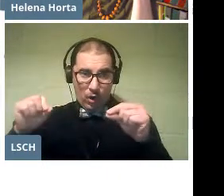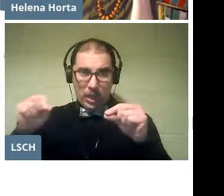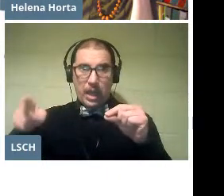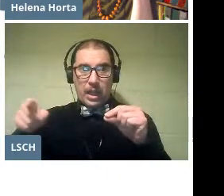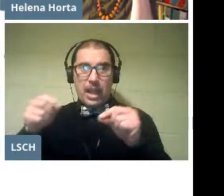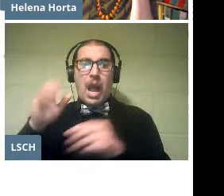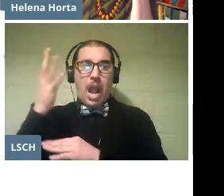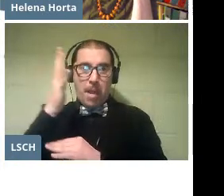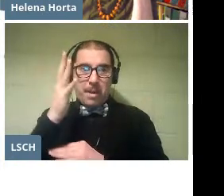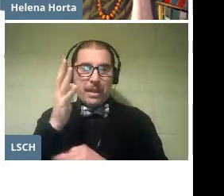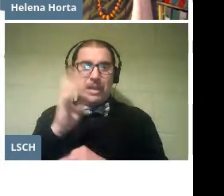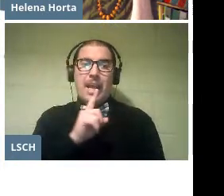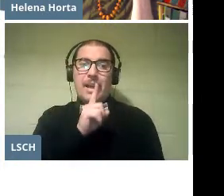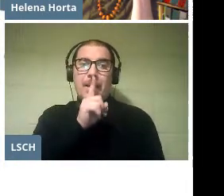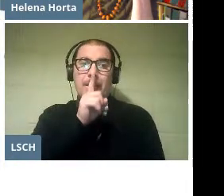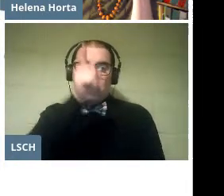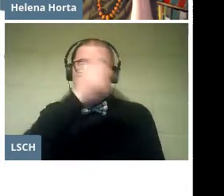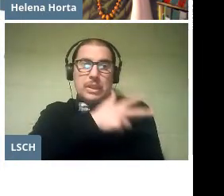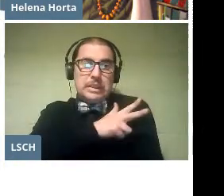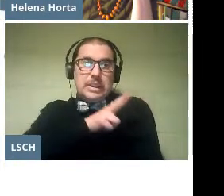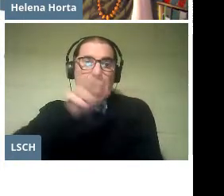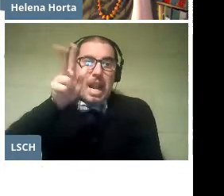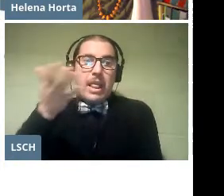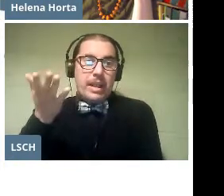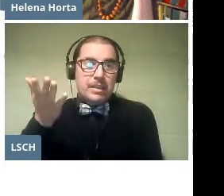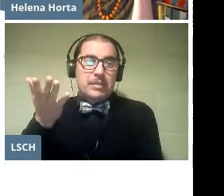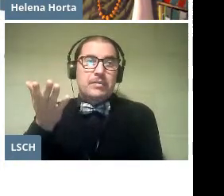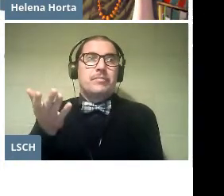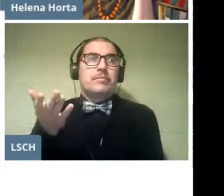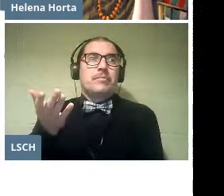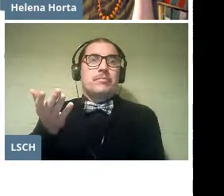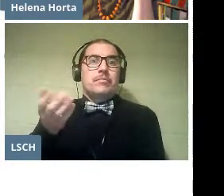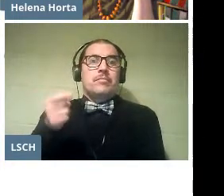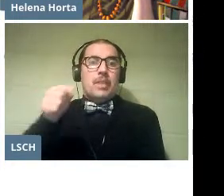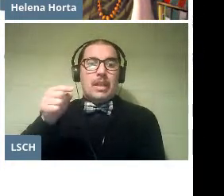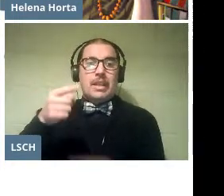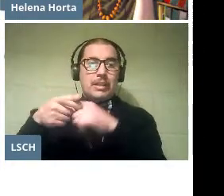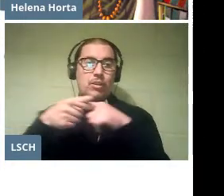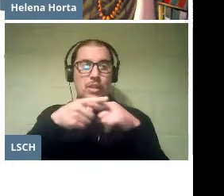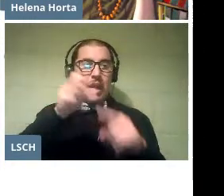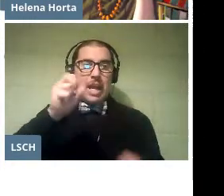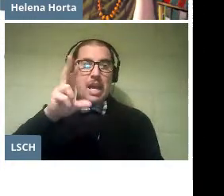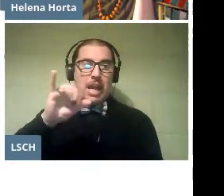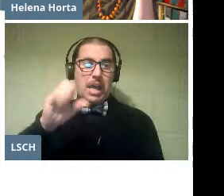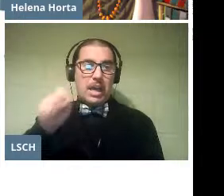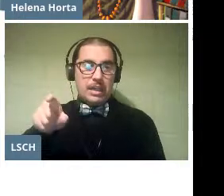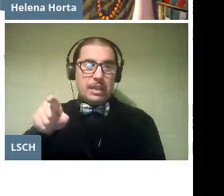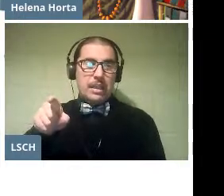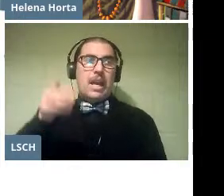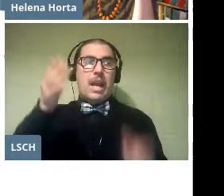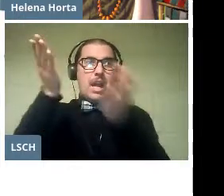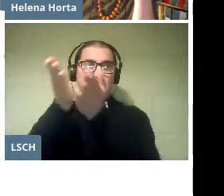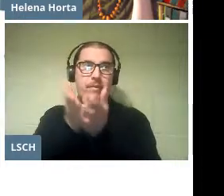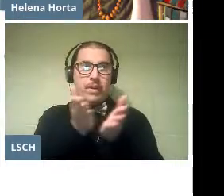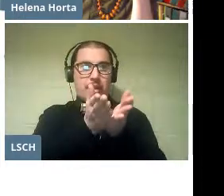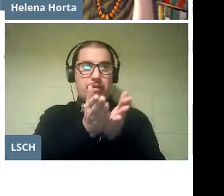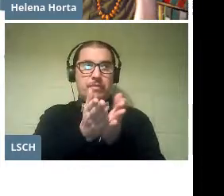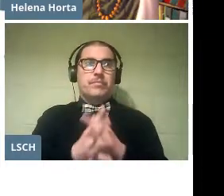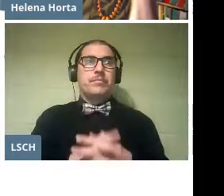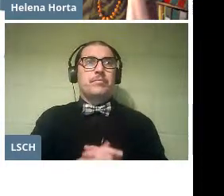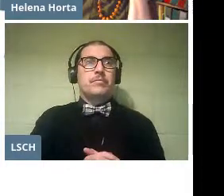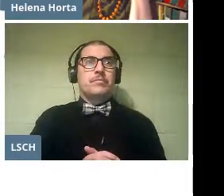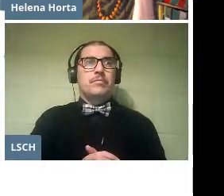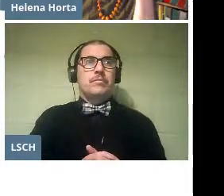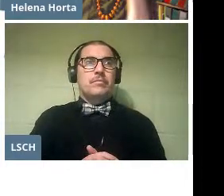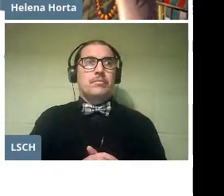planta sagrada por excelencia en esta sociedad arica, en valles occidentales en general.